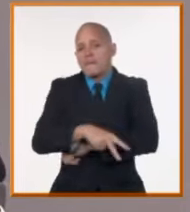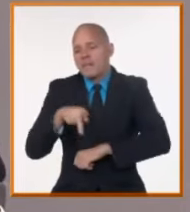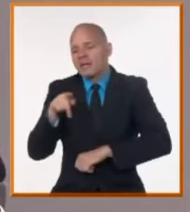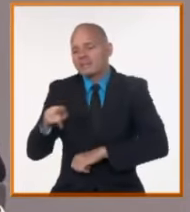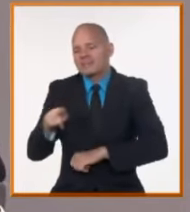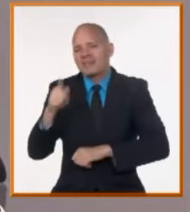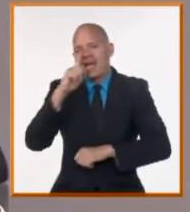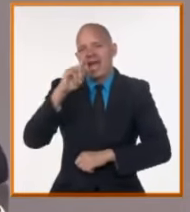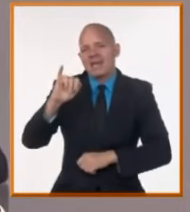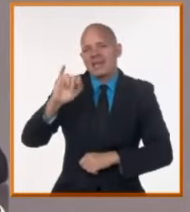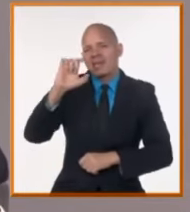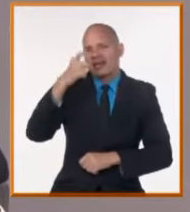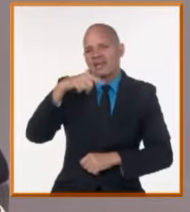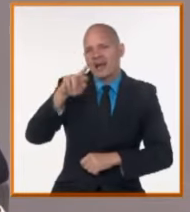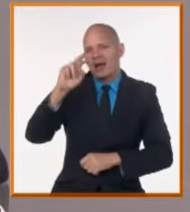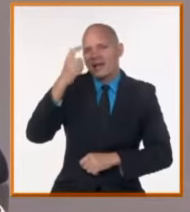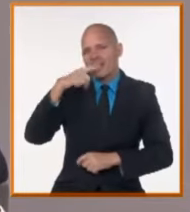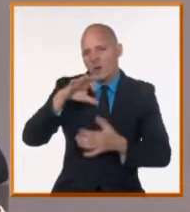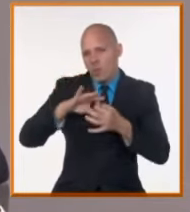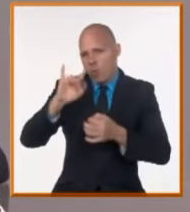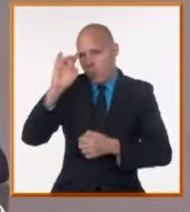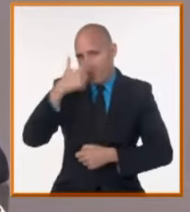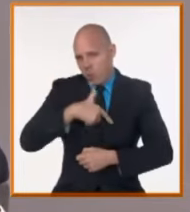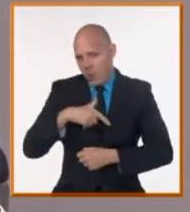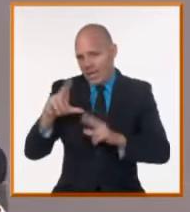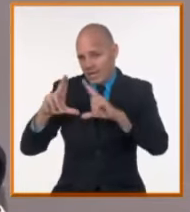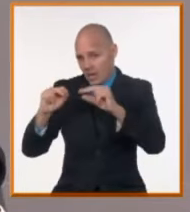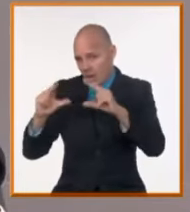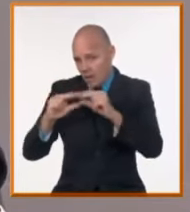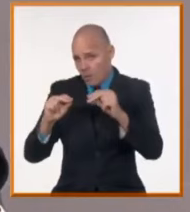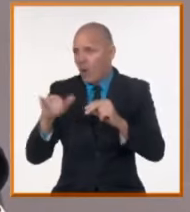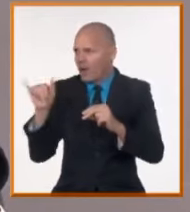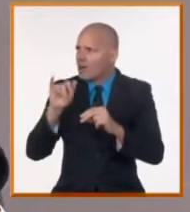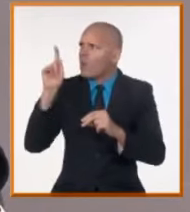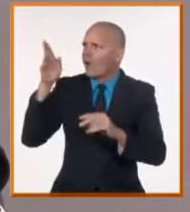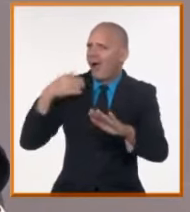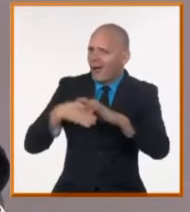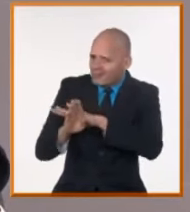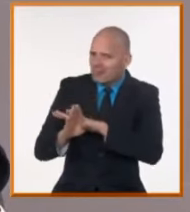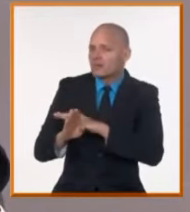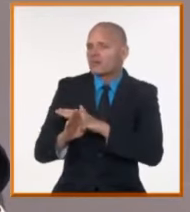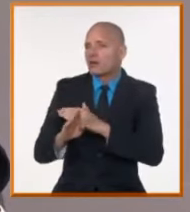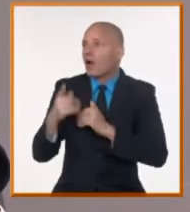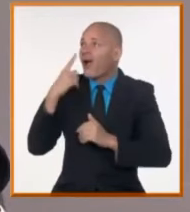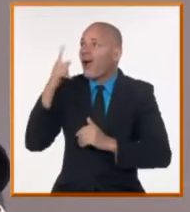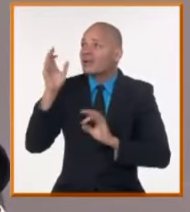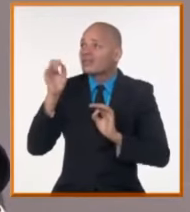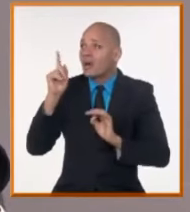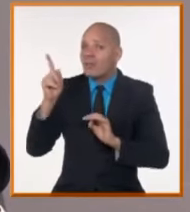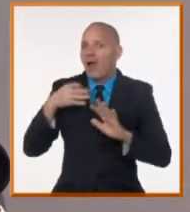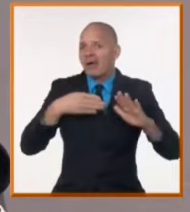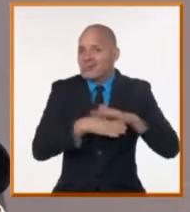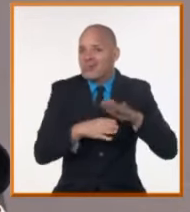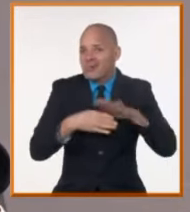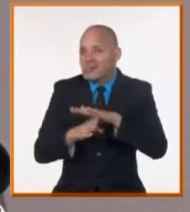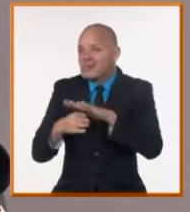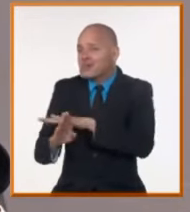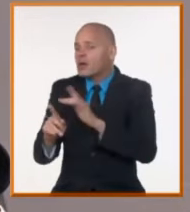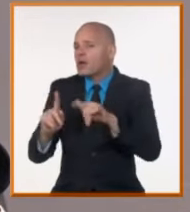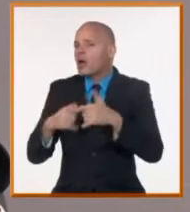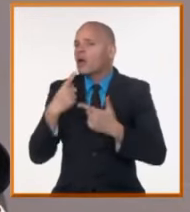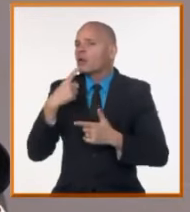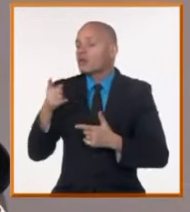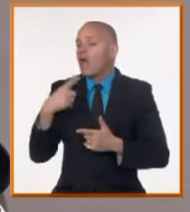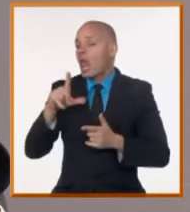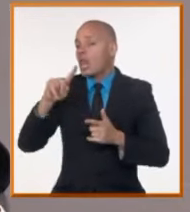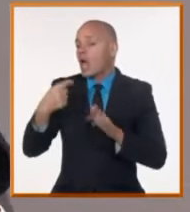Unidos echó mano a los elementos manejados desde el inicio en la argumentación del monroísmo como primera doctrina de